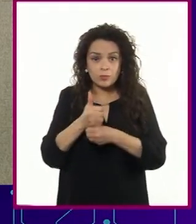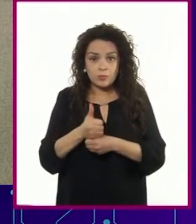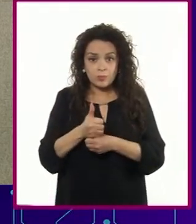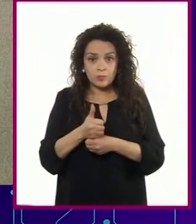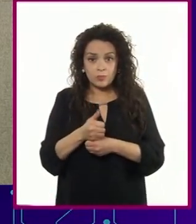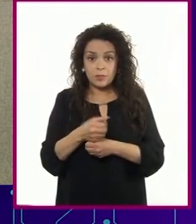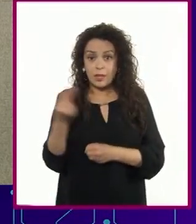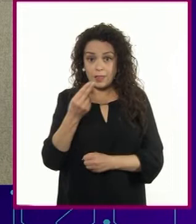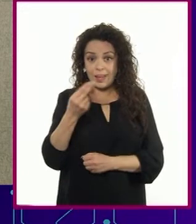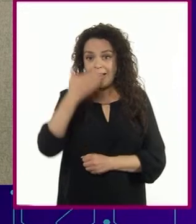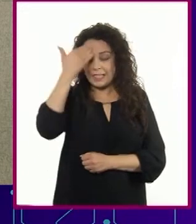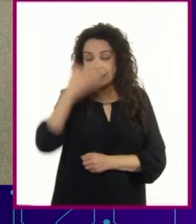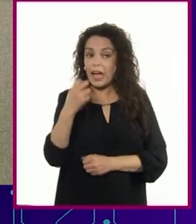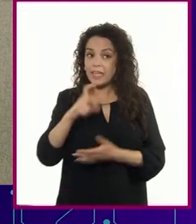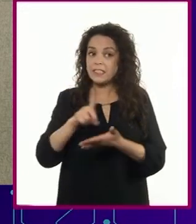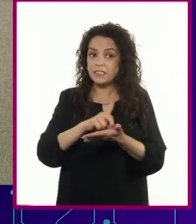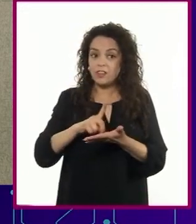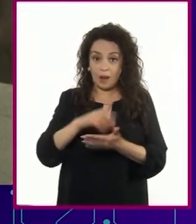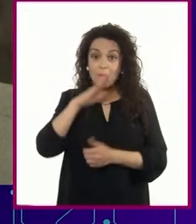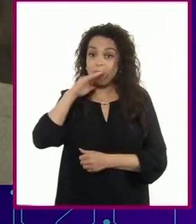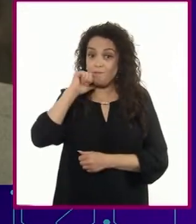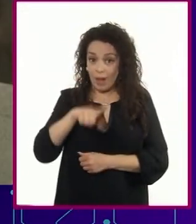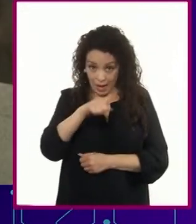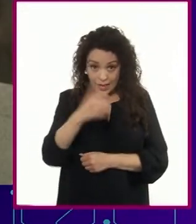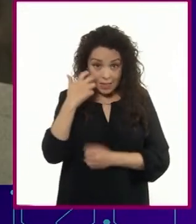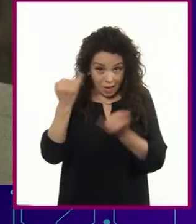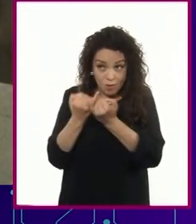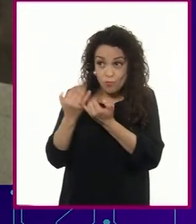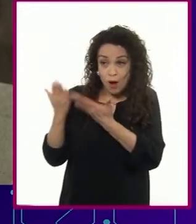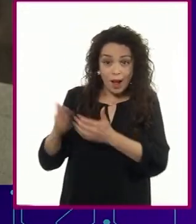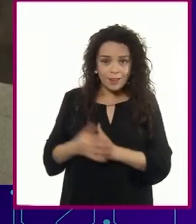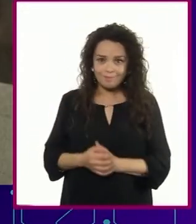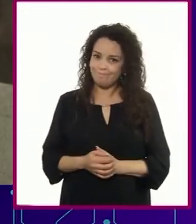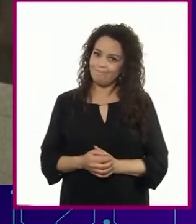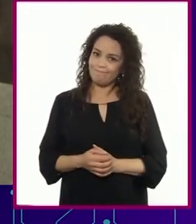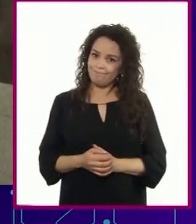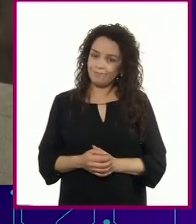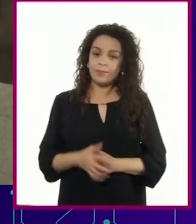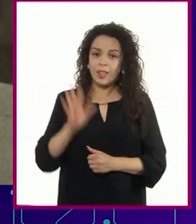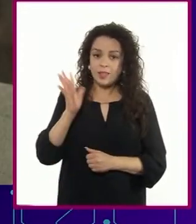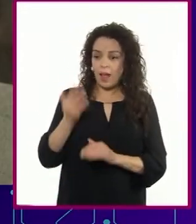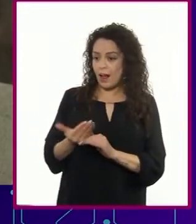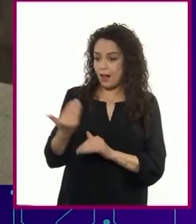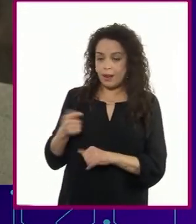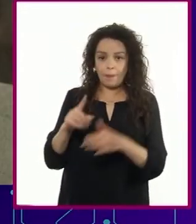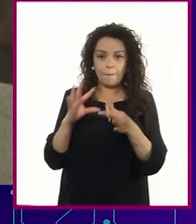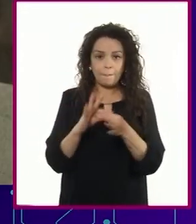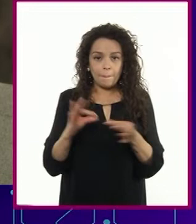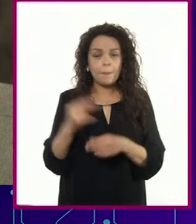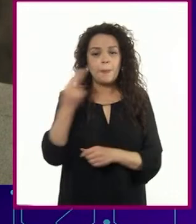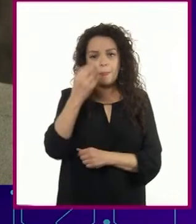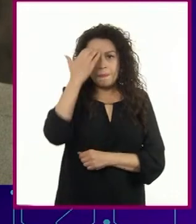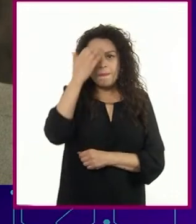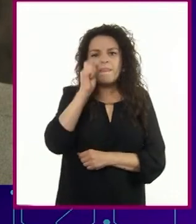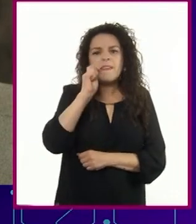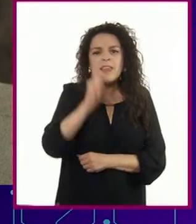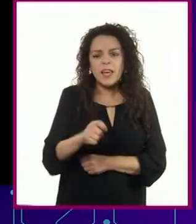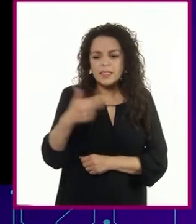las drogas no dejan nada bueno? Una vez comprendidas las definiciones anteriores, conozcamos qué es la